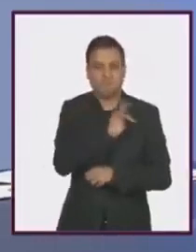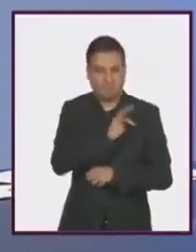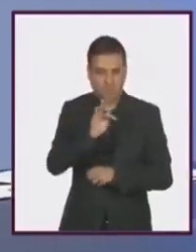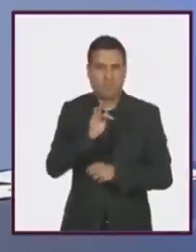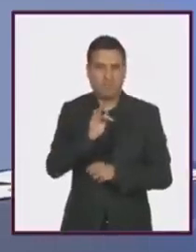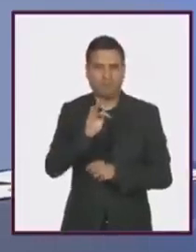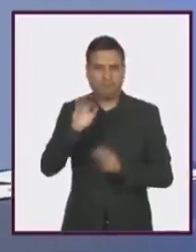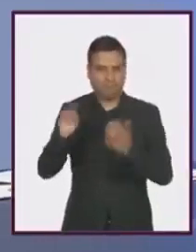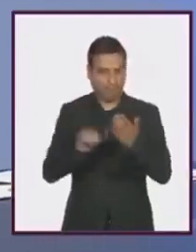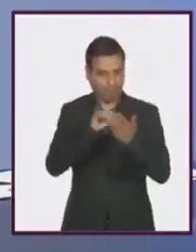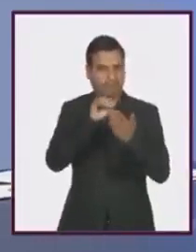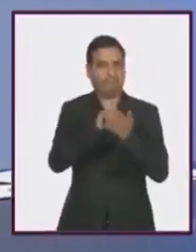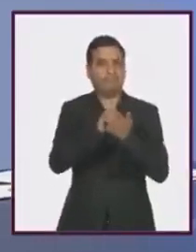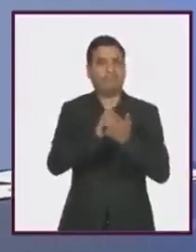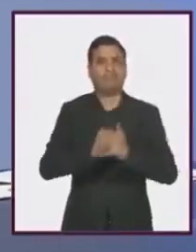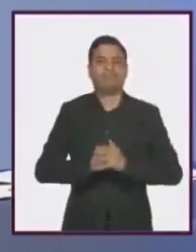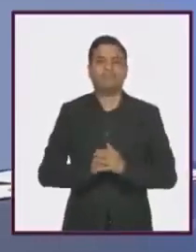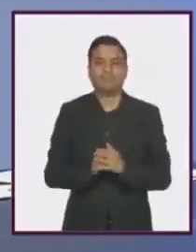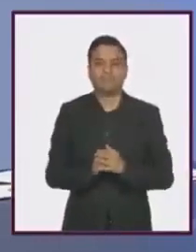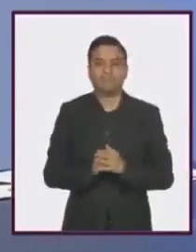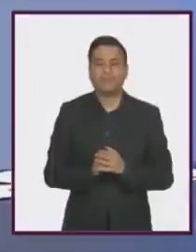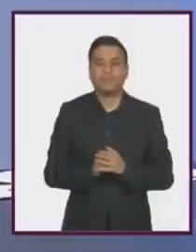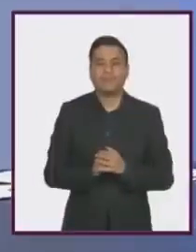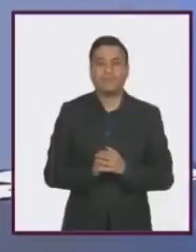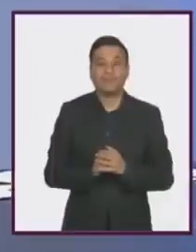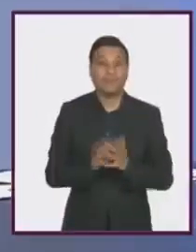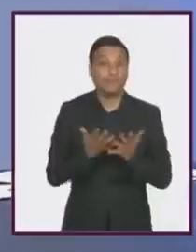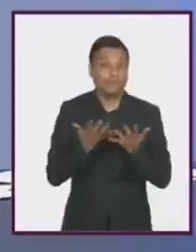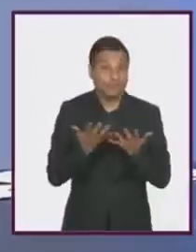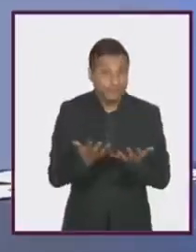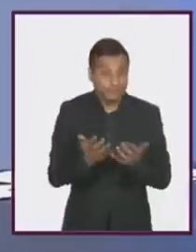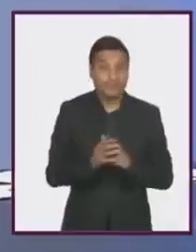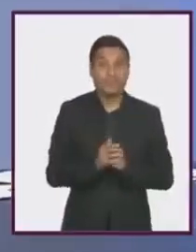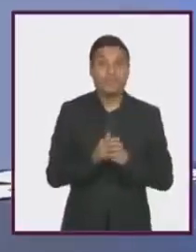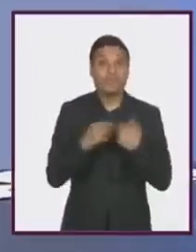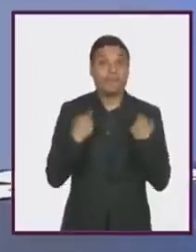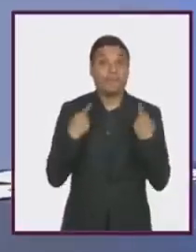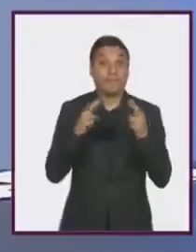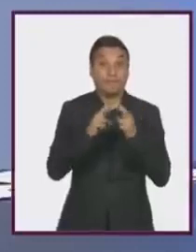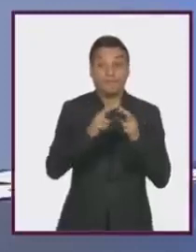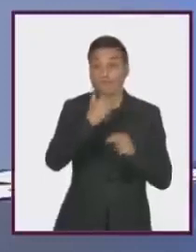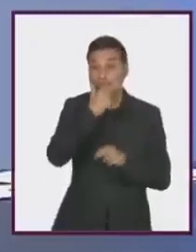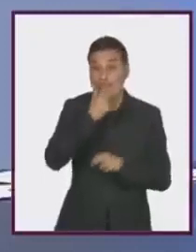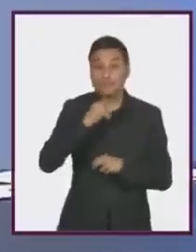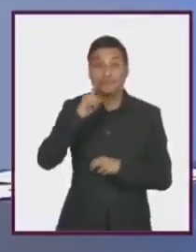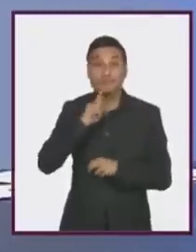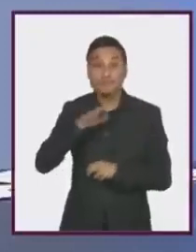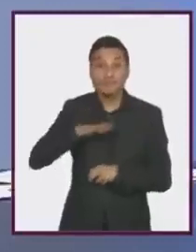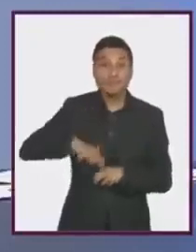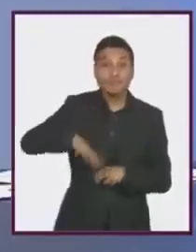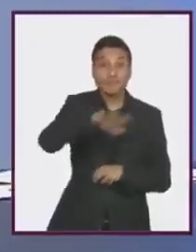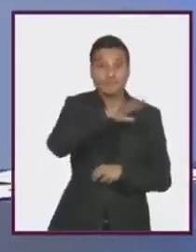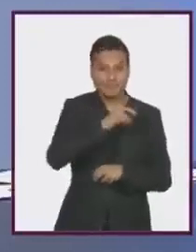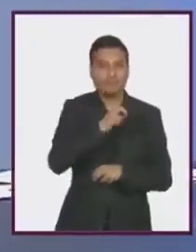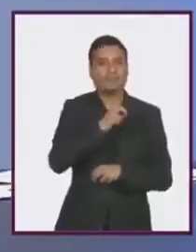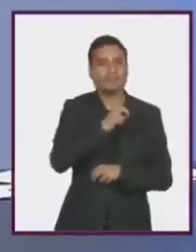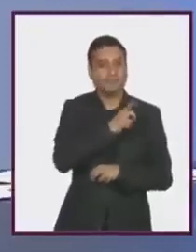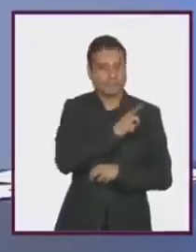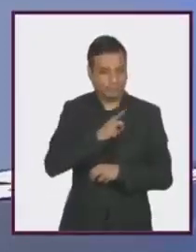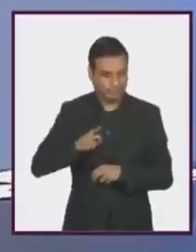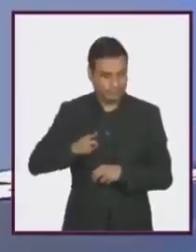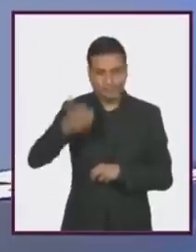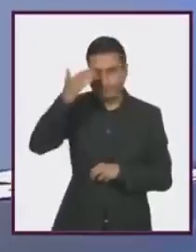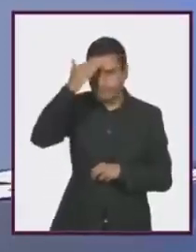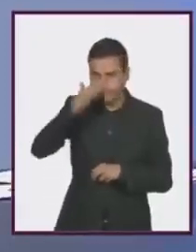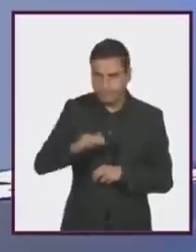viven. Es importante entonces que las y los docentes reconozcan su papel como intermediarios